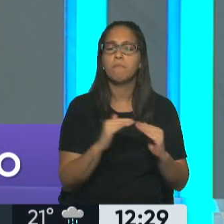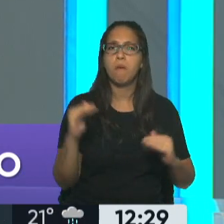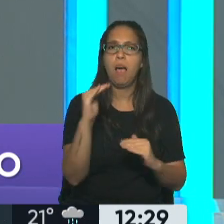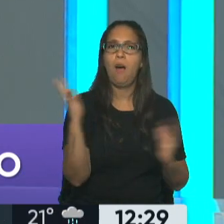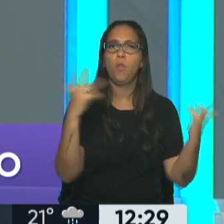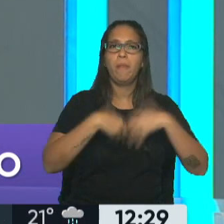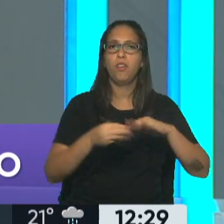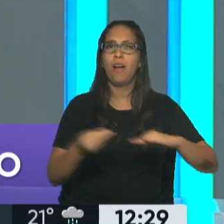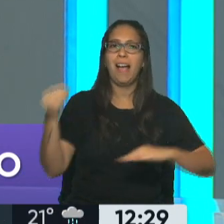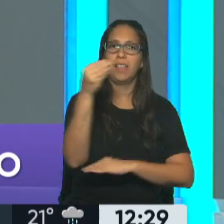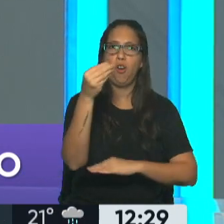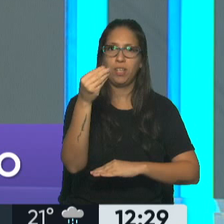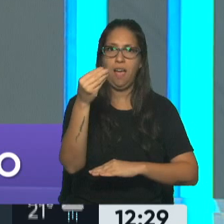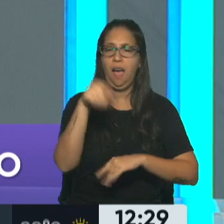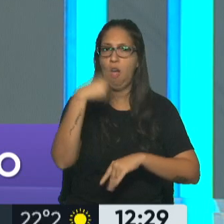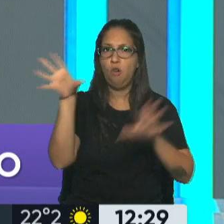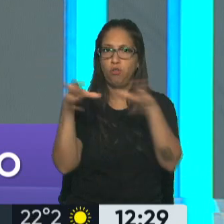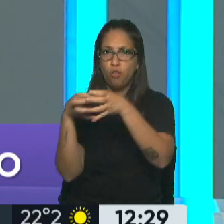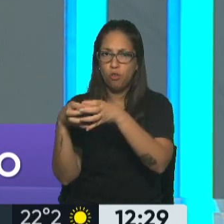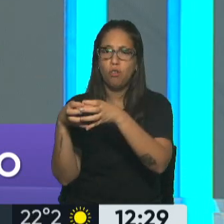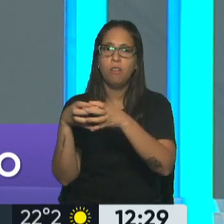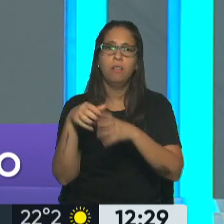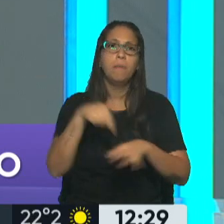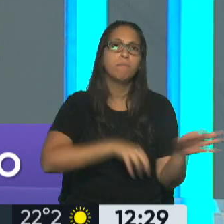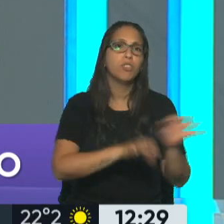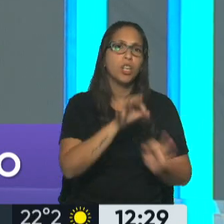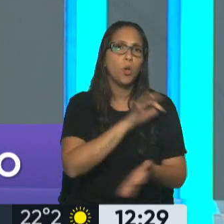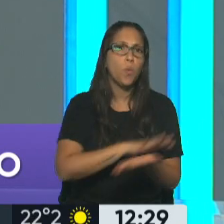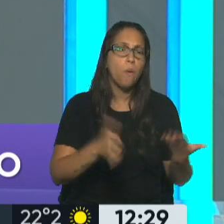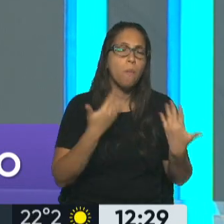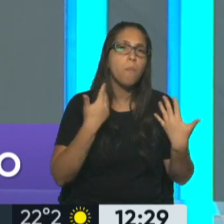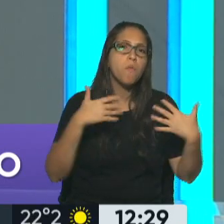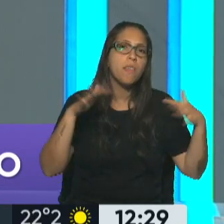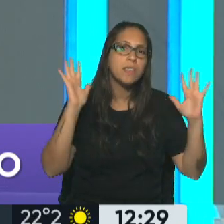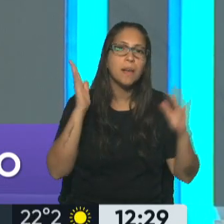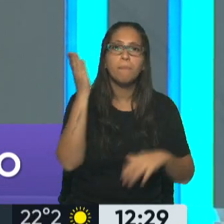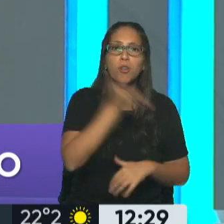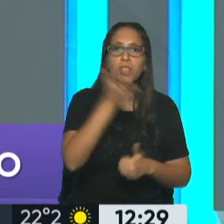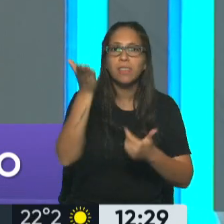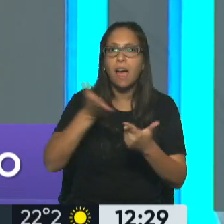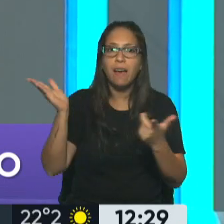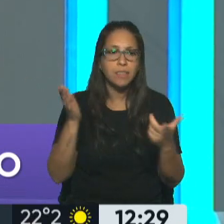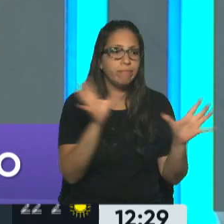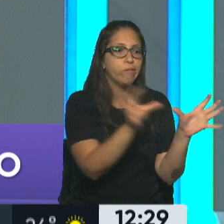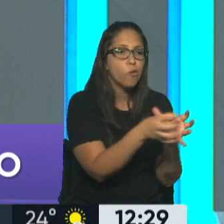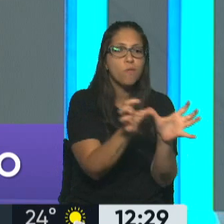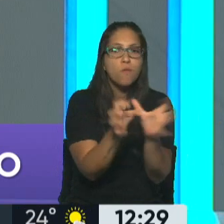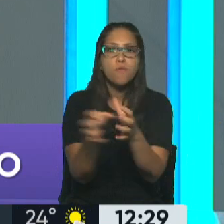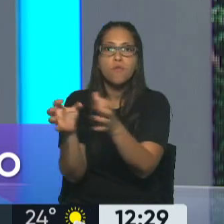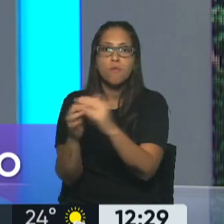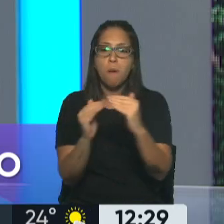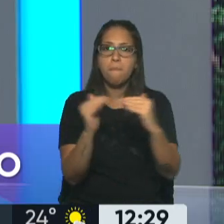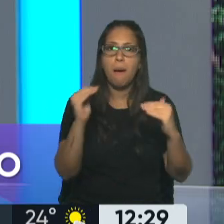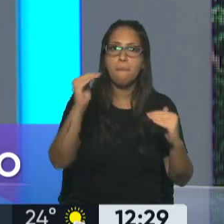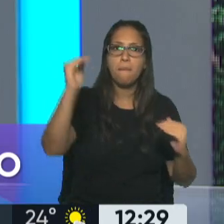la categoría. Ahora decían como que tal vez en el nuevo proyecto podría haber diferentes porcentajes que lleven a una escala progresiva. La idea